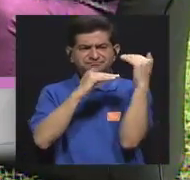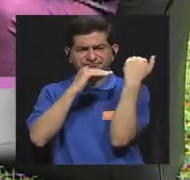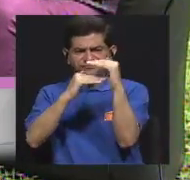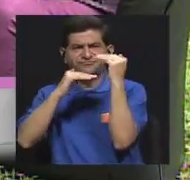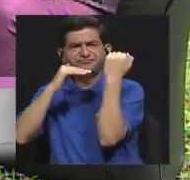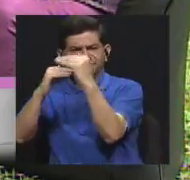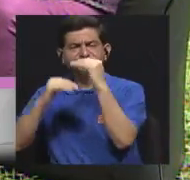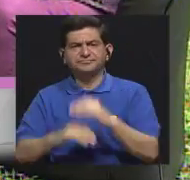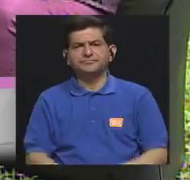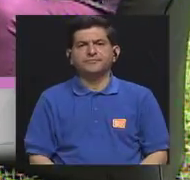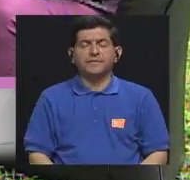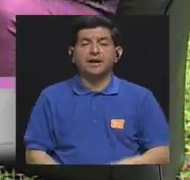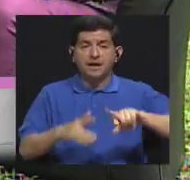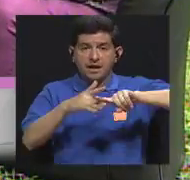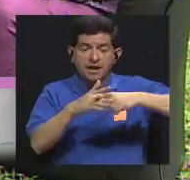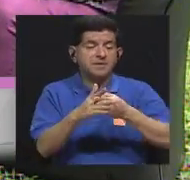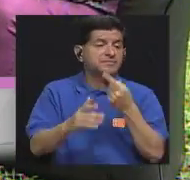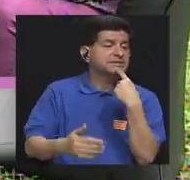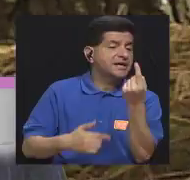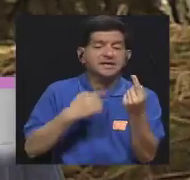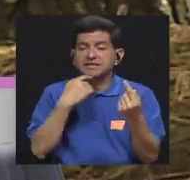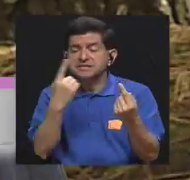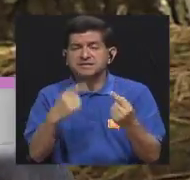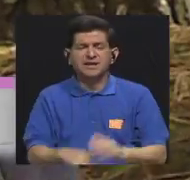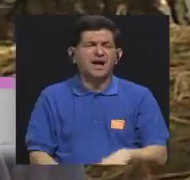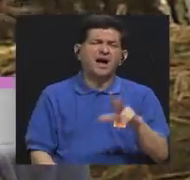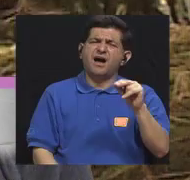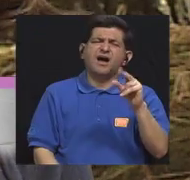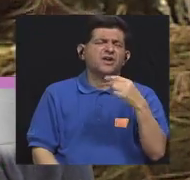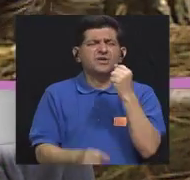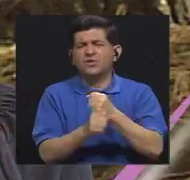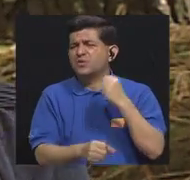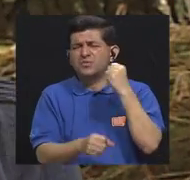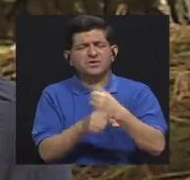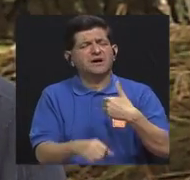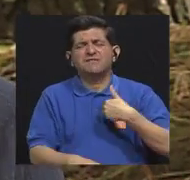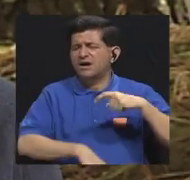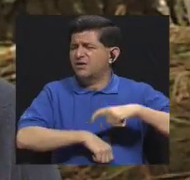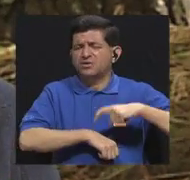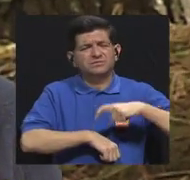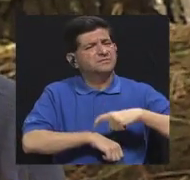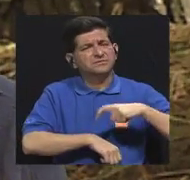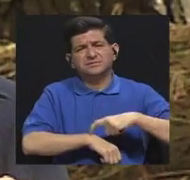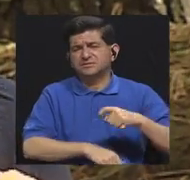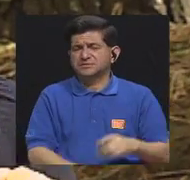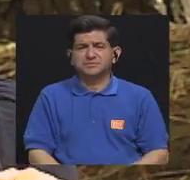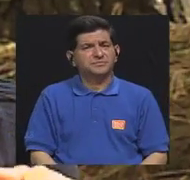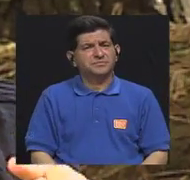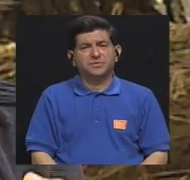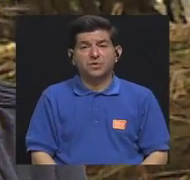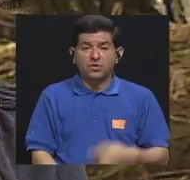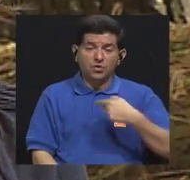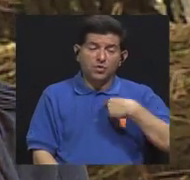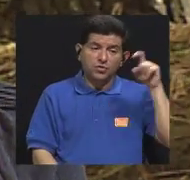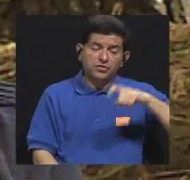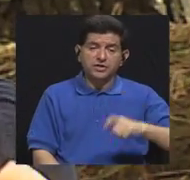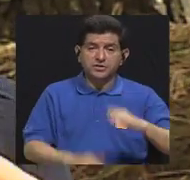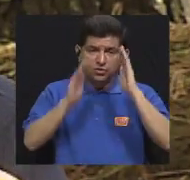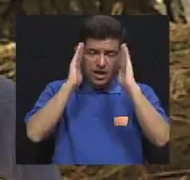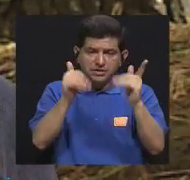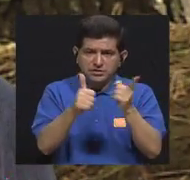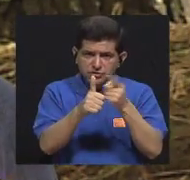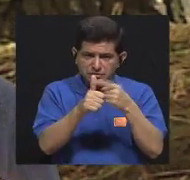limitaciones. Porque empezamos a decirnos, ah, no, es que por trabajo no tengo tiempo, es que tengo que darle prioridad